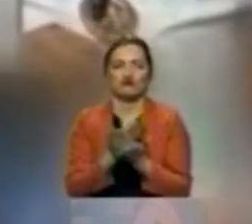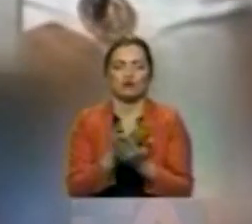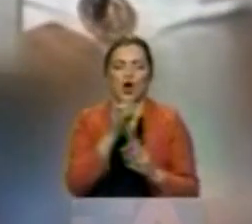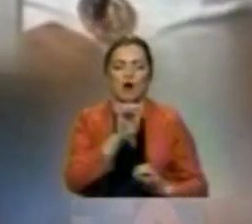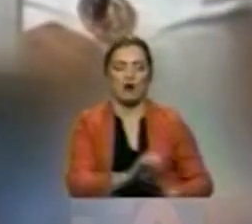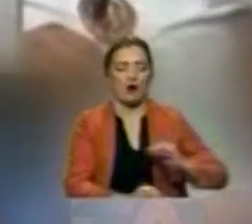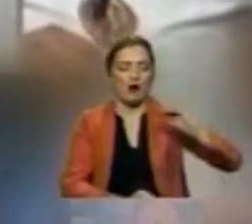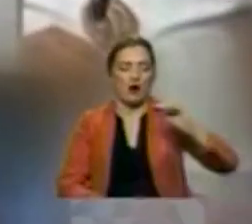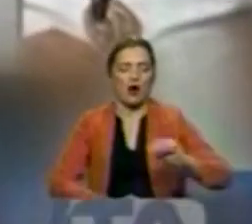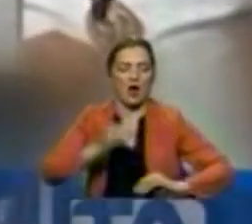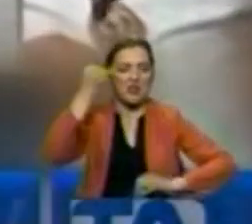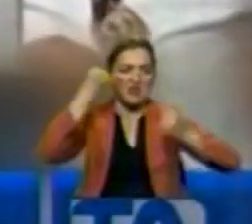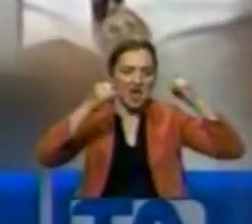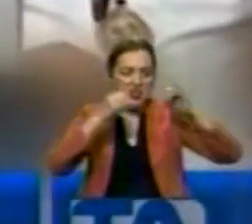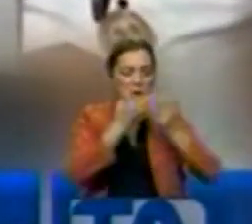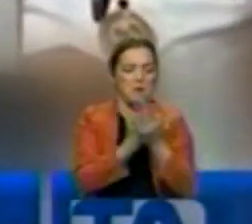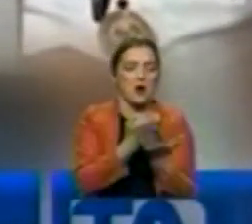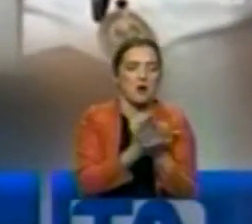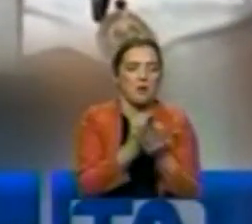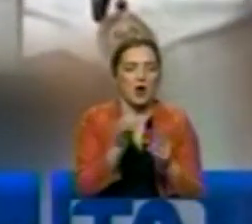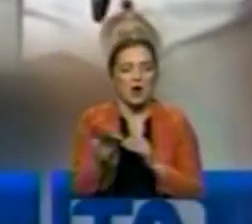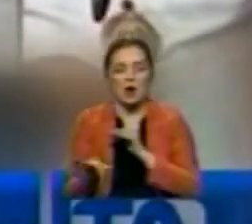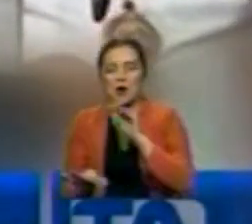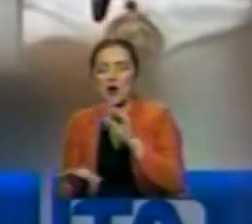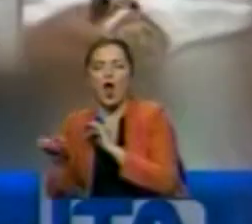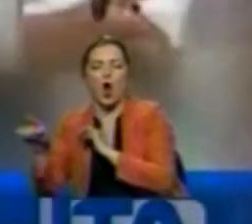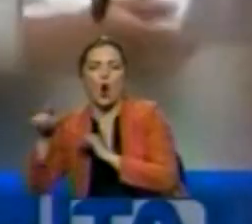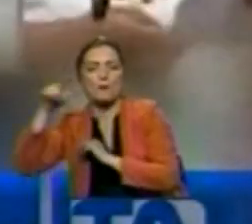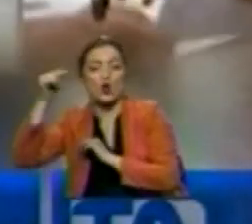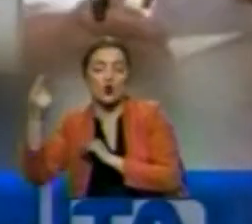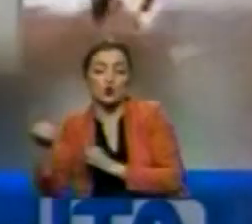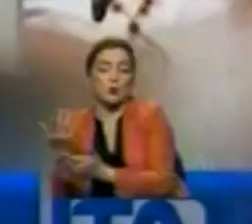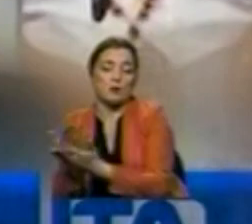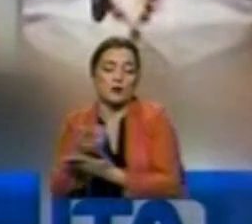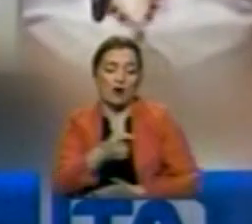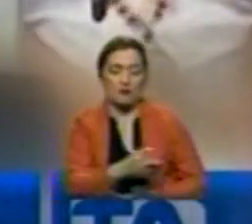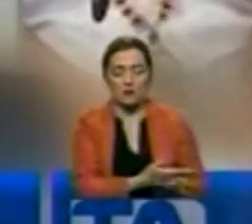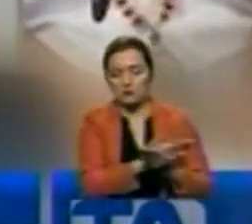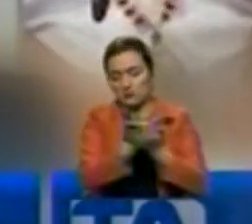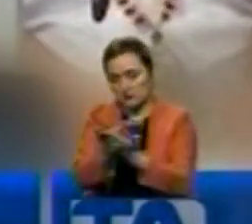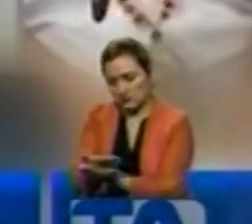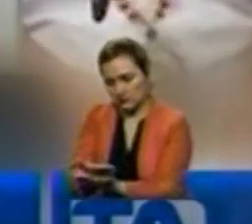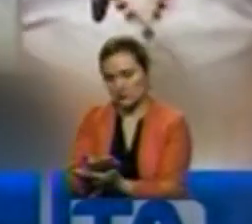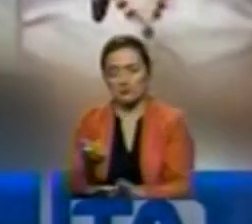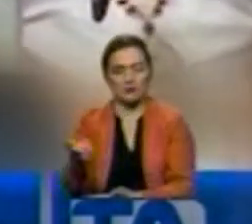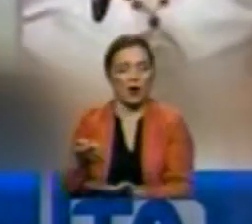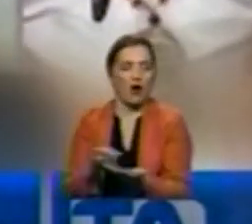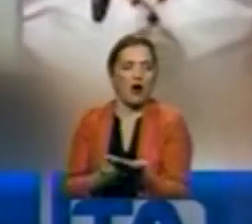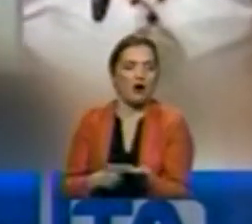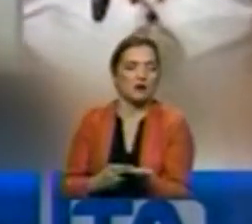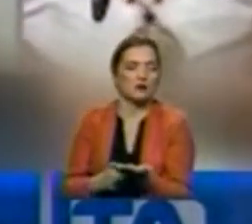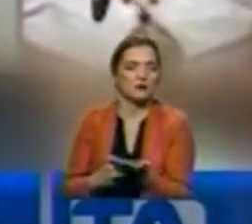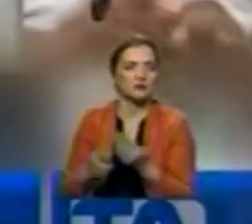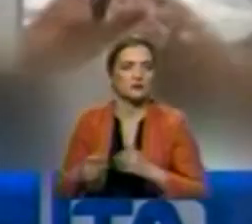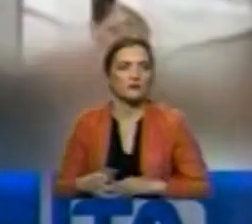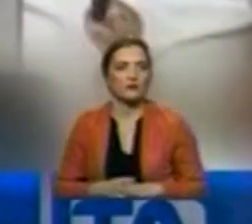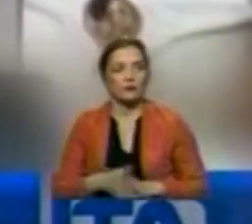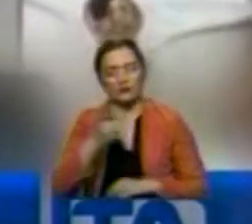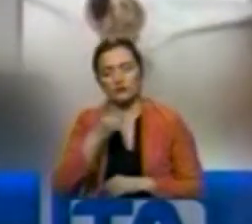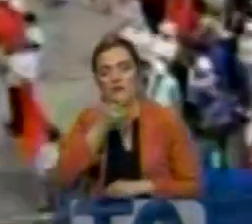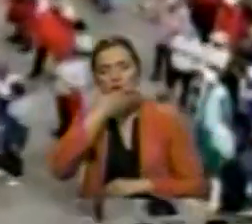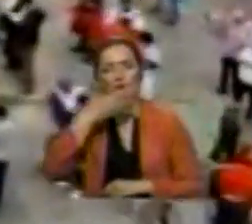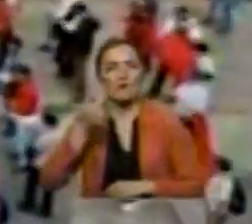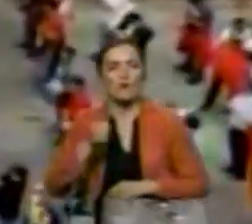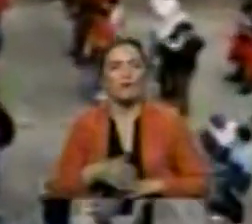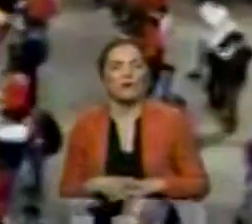económica alternativa al gobierno. Aquí está, señor presidente, analízalo y tome mejores